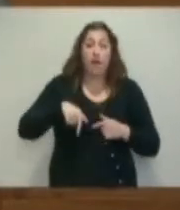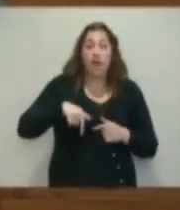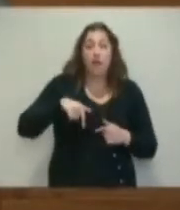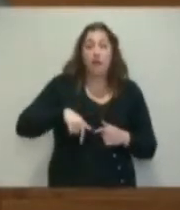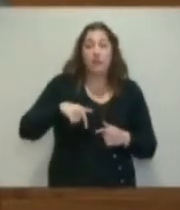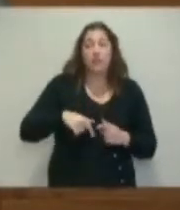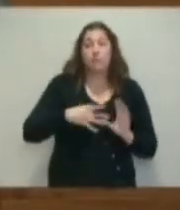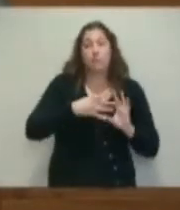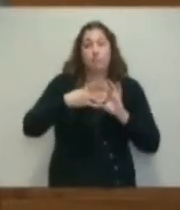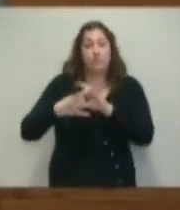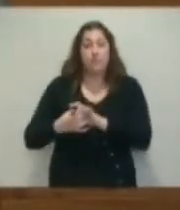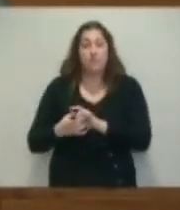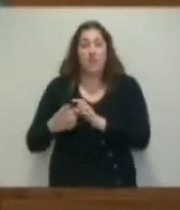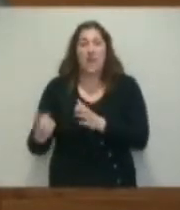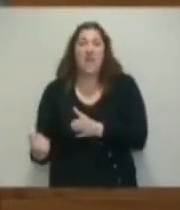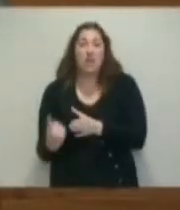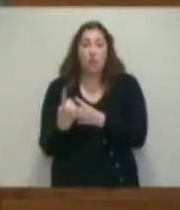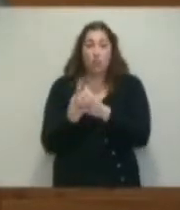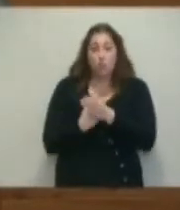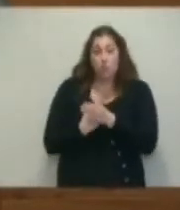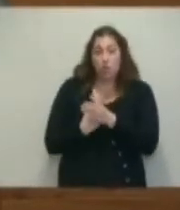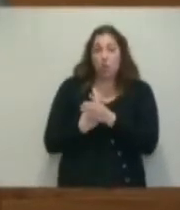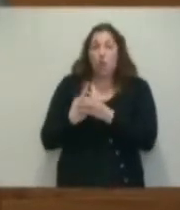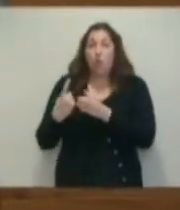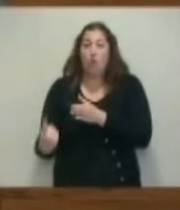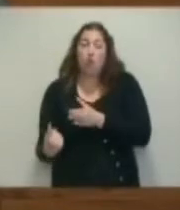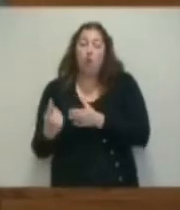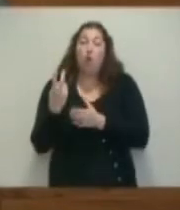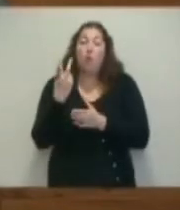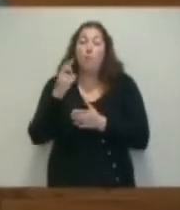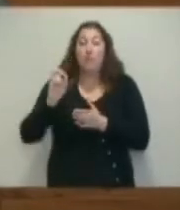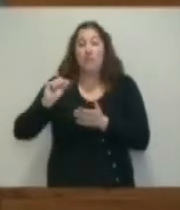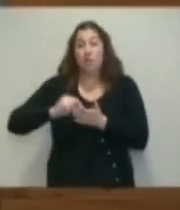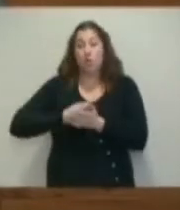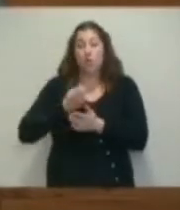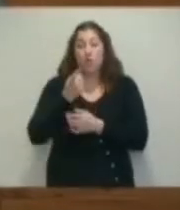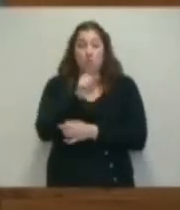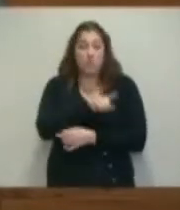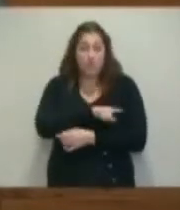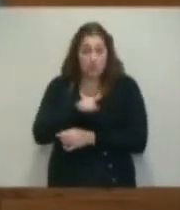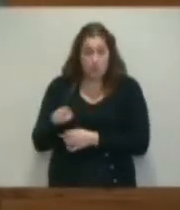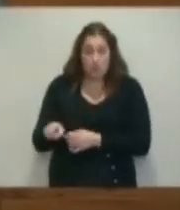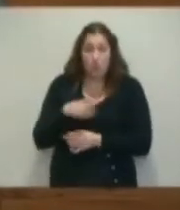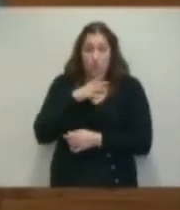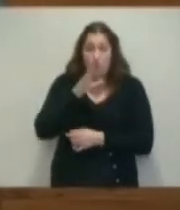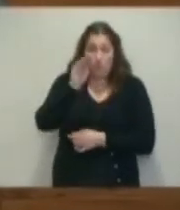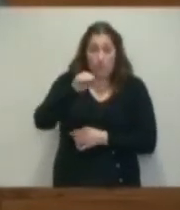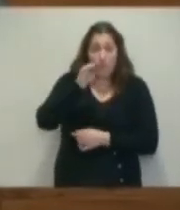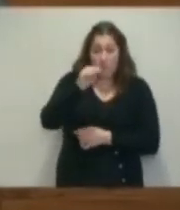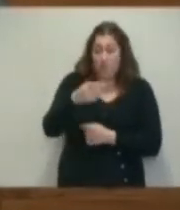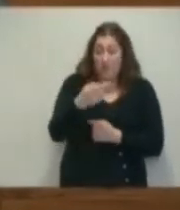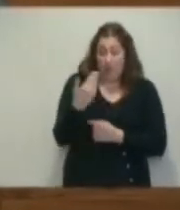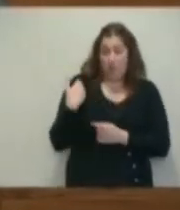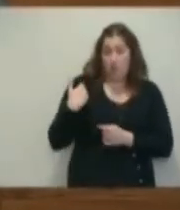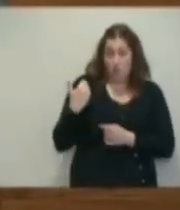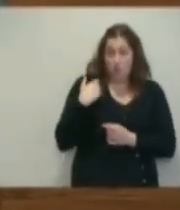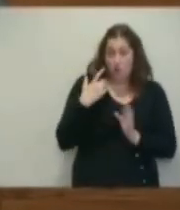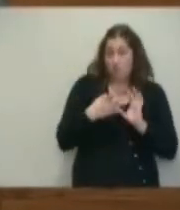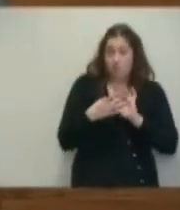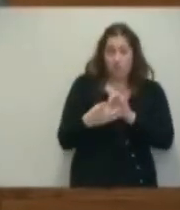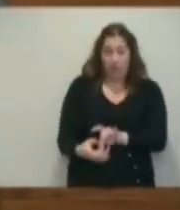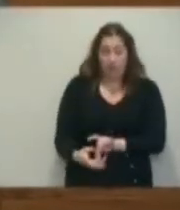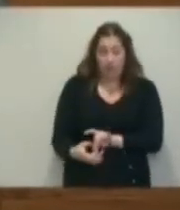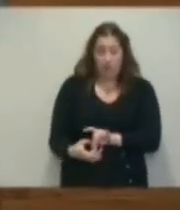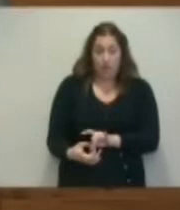referida a la inclusión o no inclusión de esos 20 convenios en esa demanda judicial, al menos eso fue el contenido de la interpelación anterior,